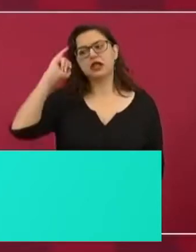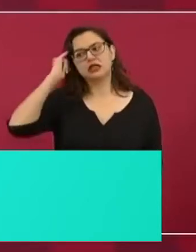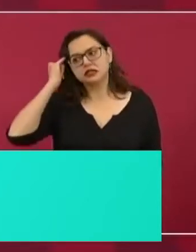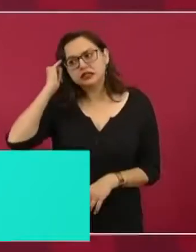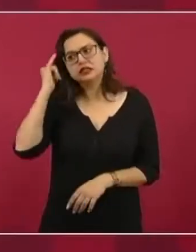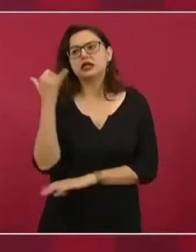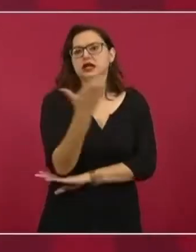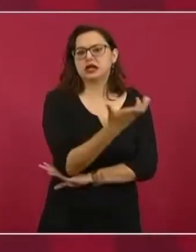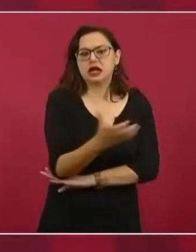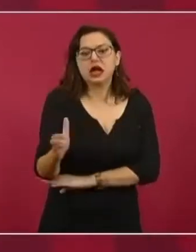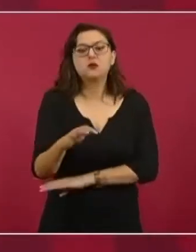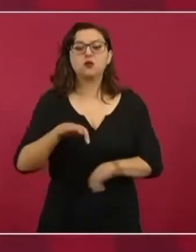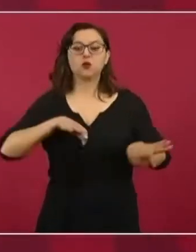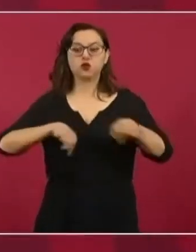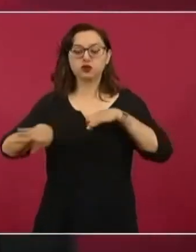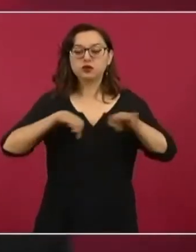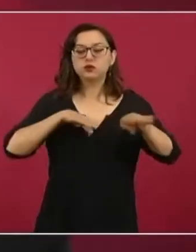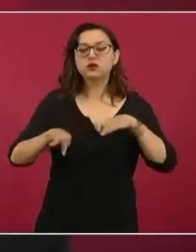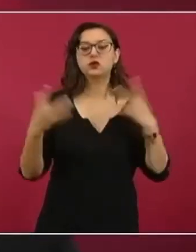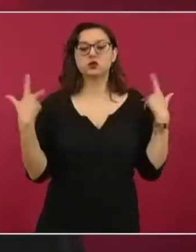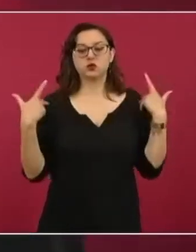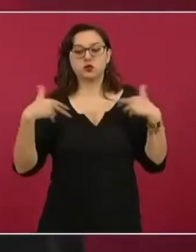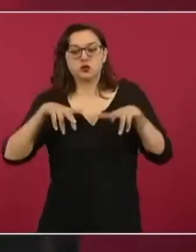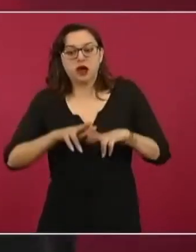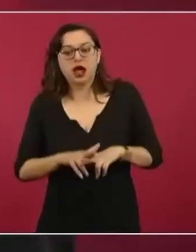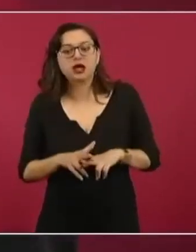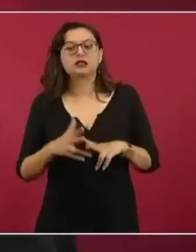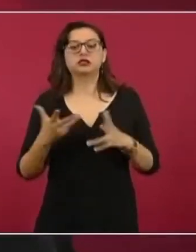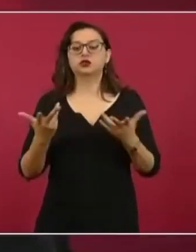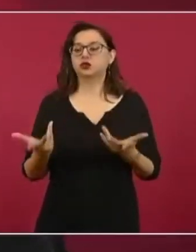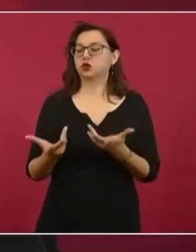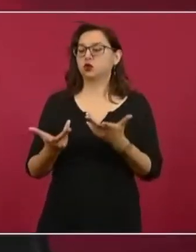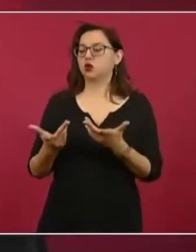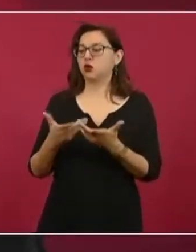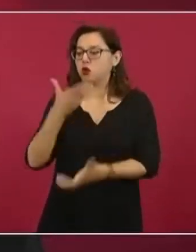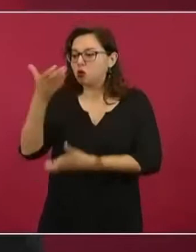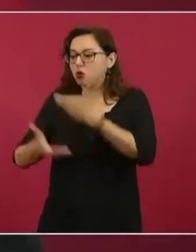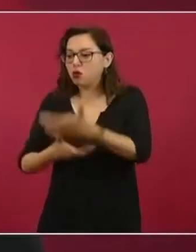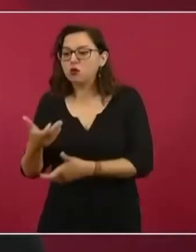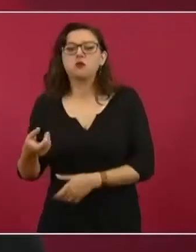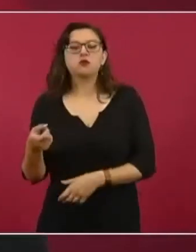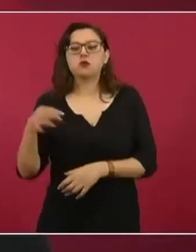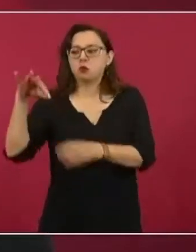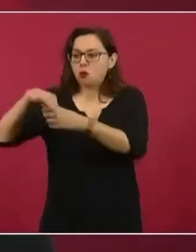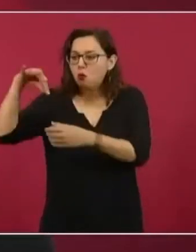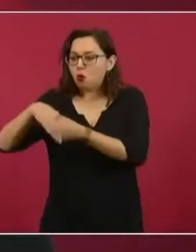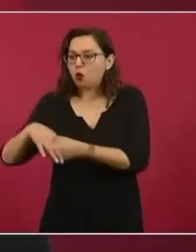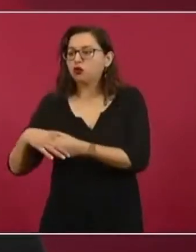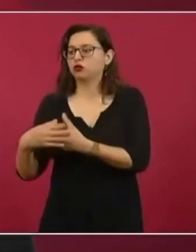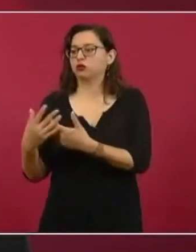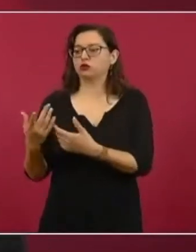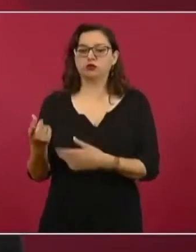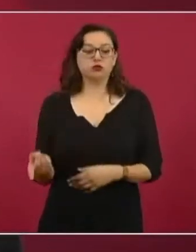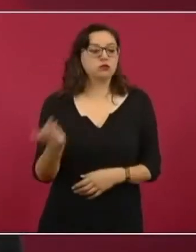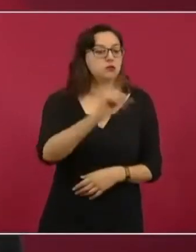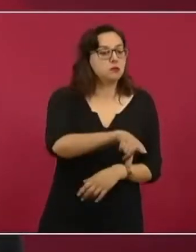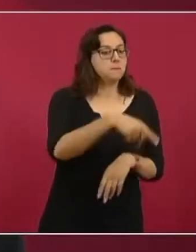de un obrero, de un maestro, de un comerciante, que el voto de un banquero, de un